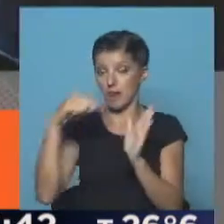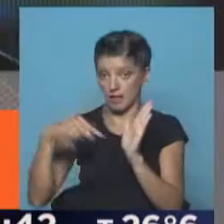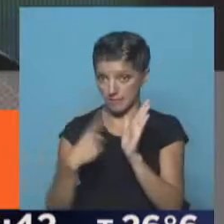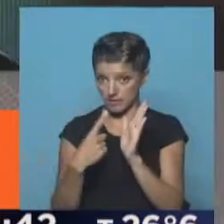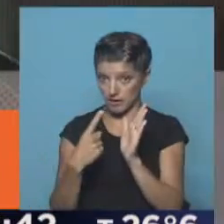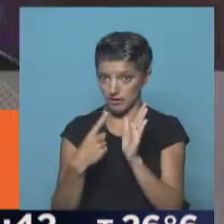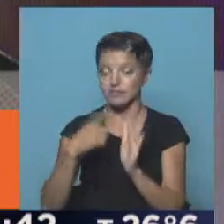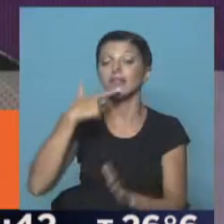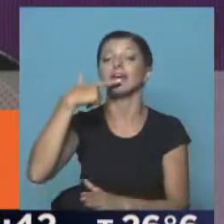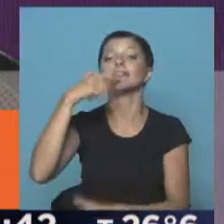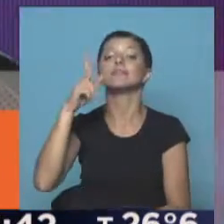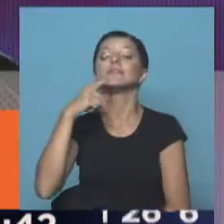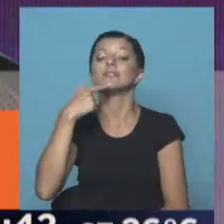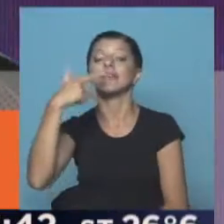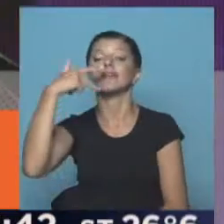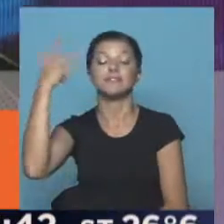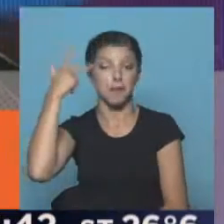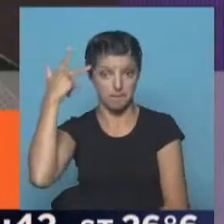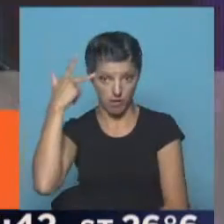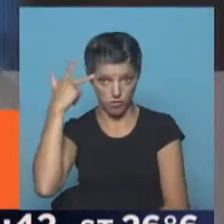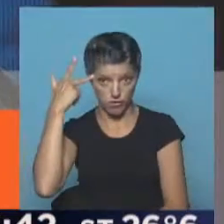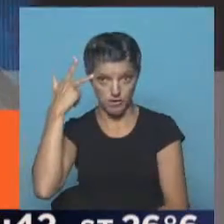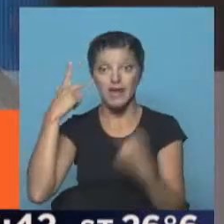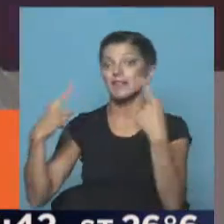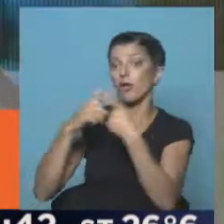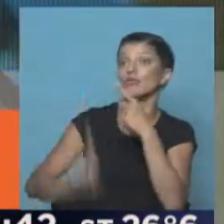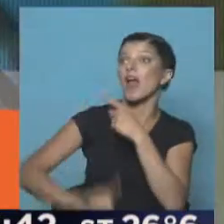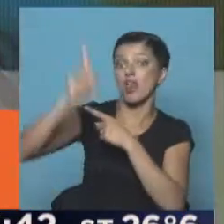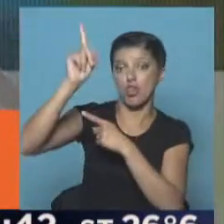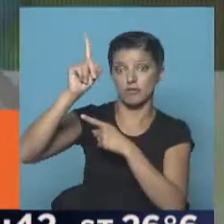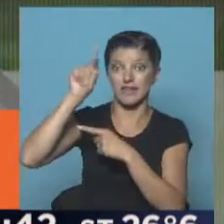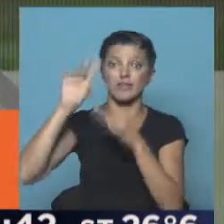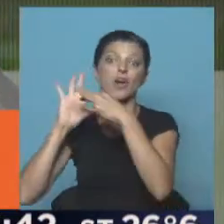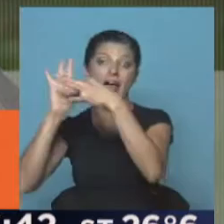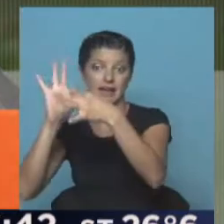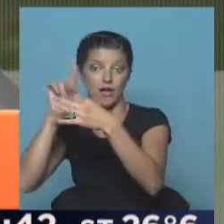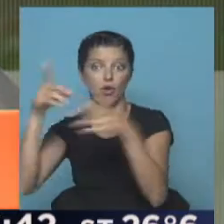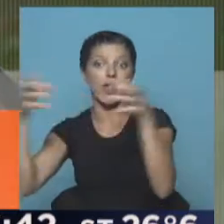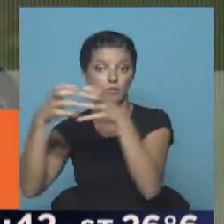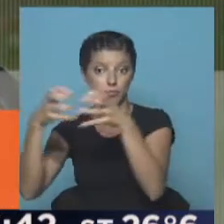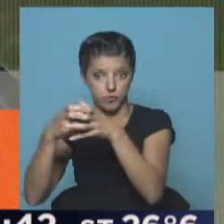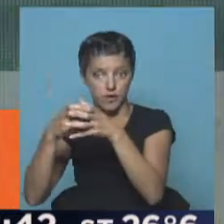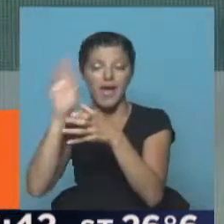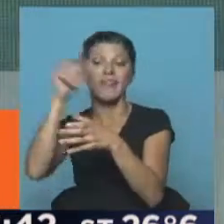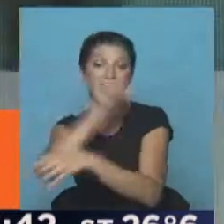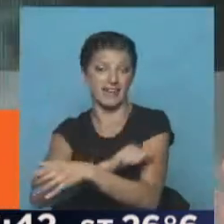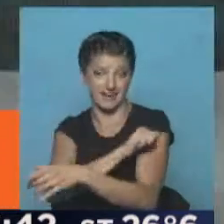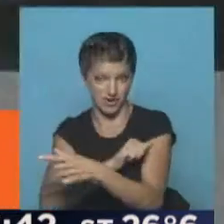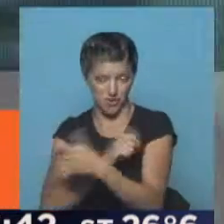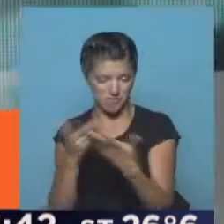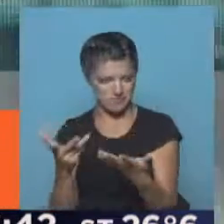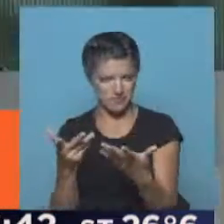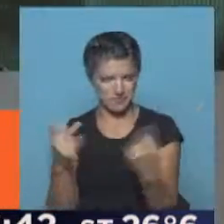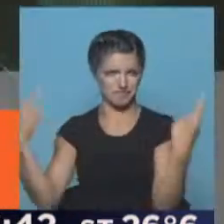San Pablo, están enfrentados a la familia del norte, que a su vez están aliados al Comando Vermelho de Río de Janeiro. Entonces,